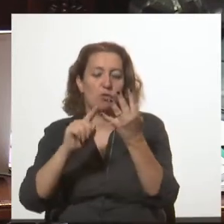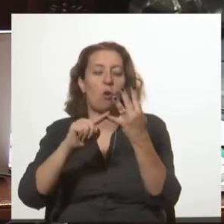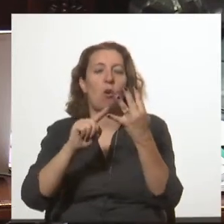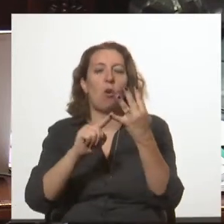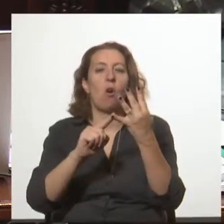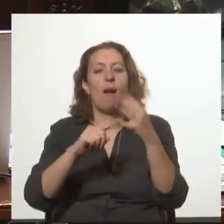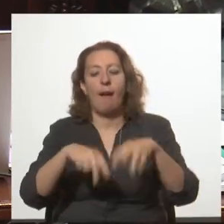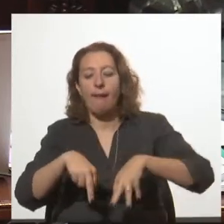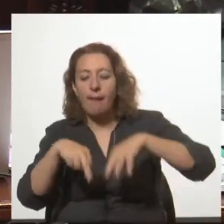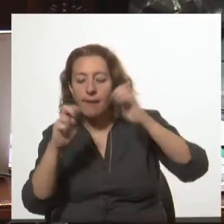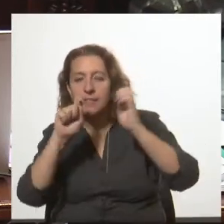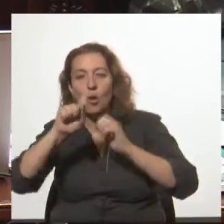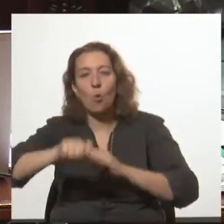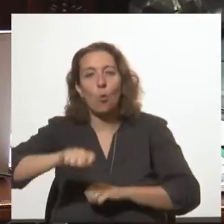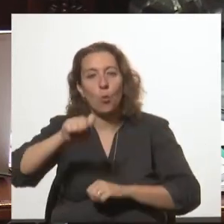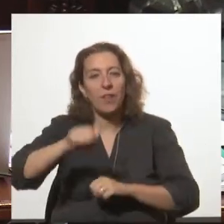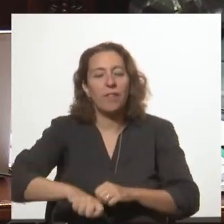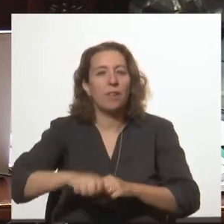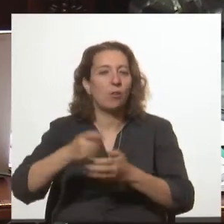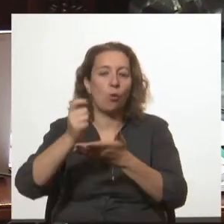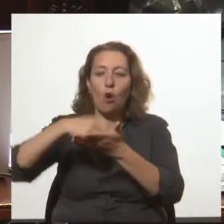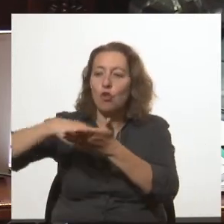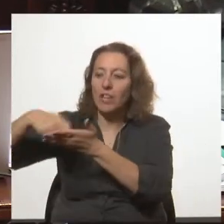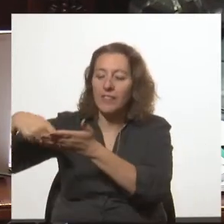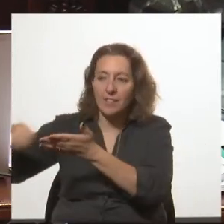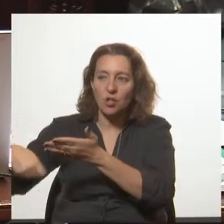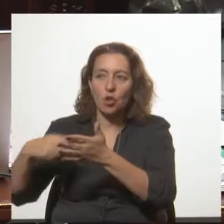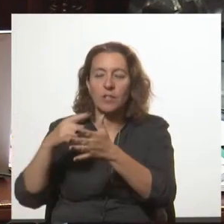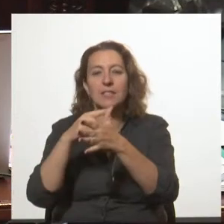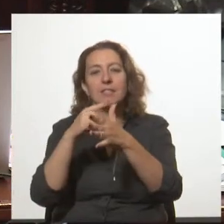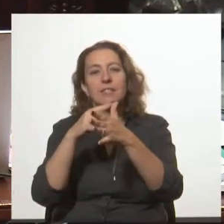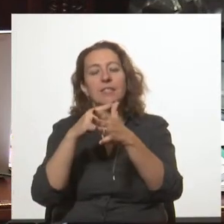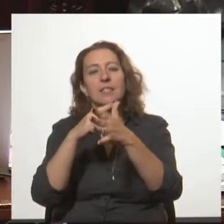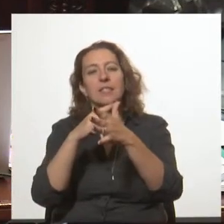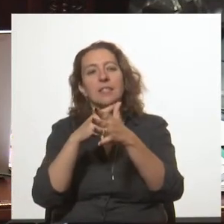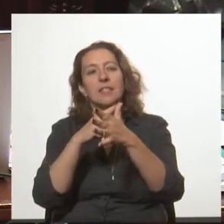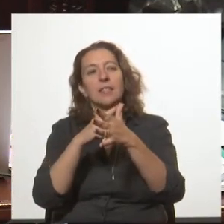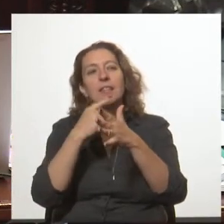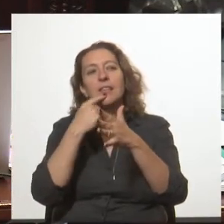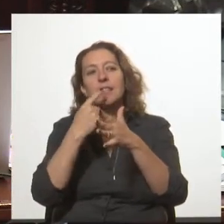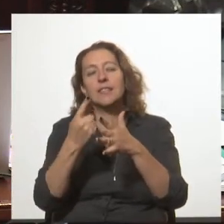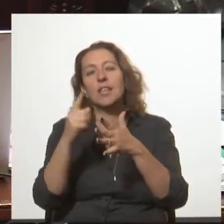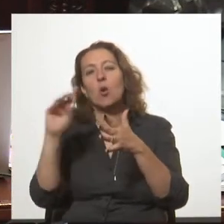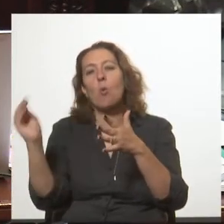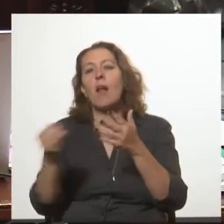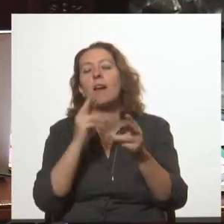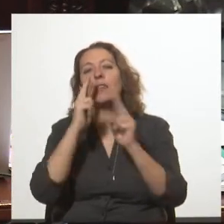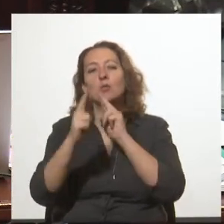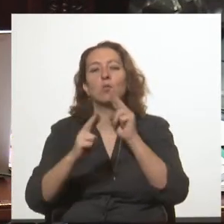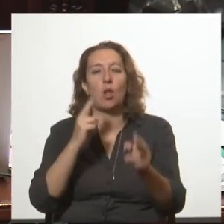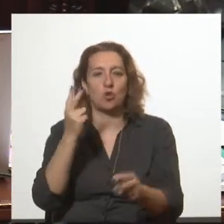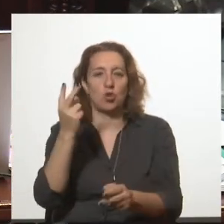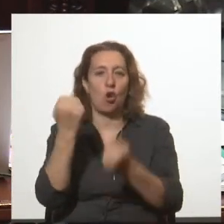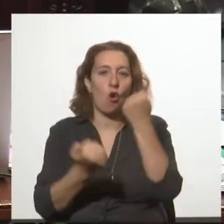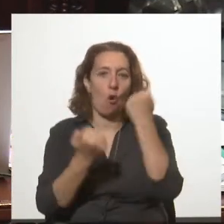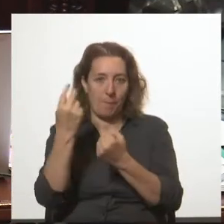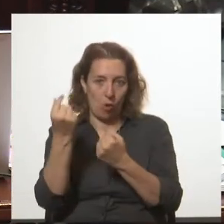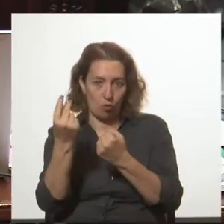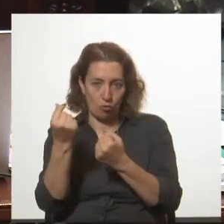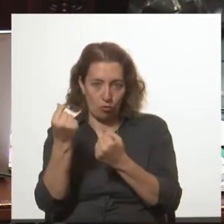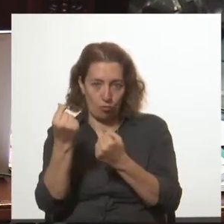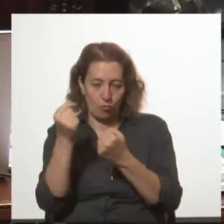jurídico de las contrataciones y además establecer cuáles eran los resultados económicos de la